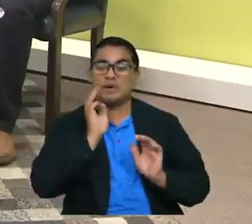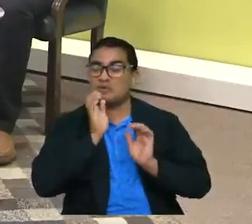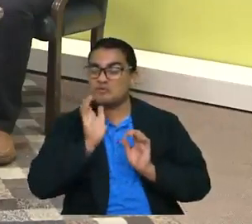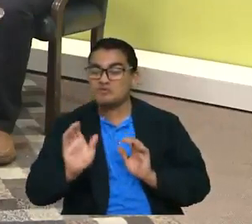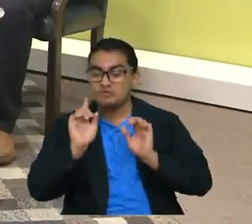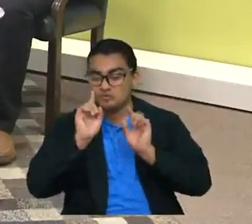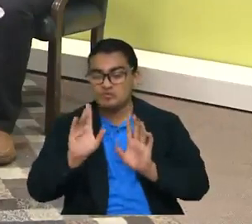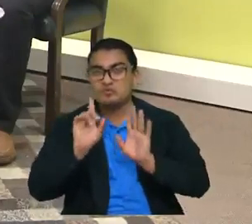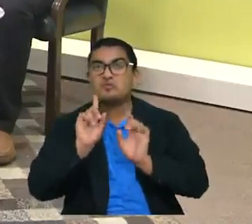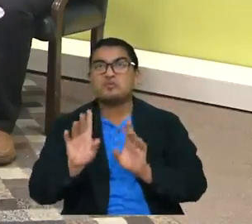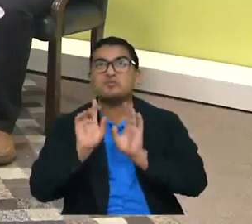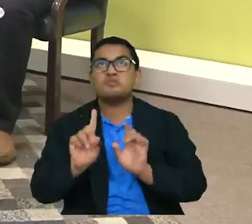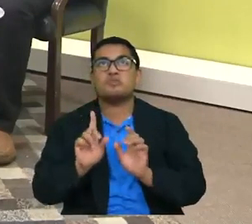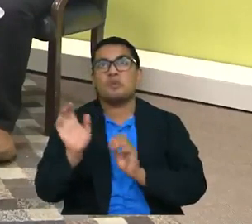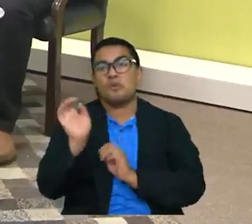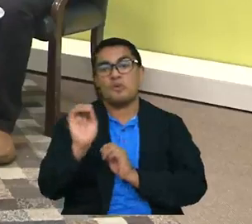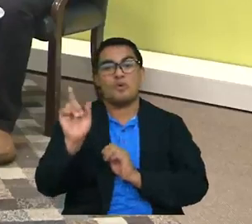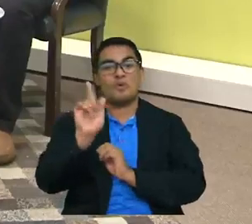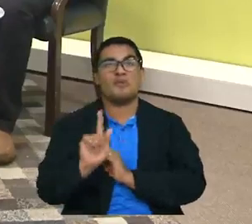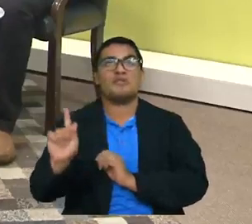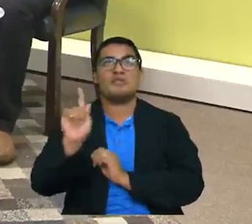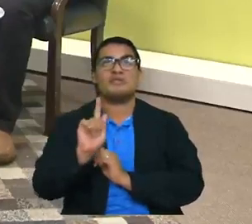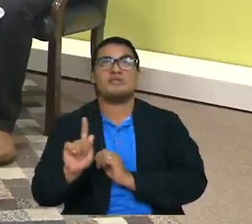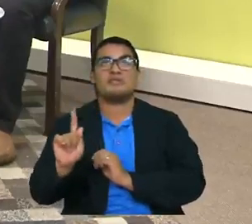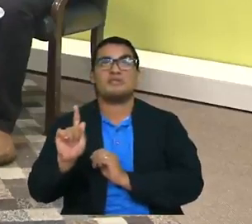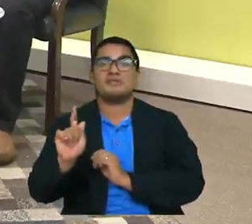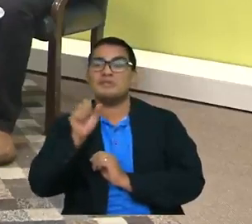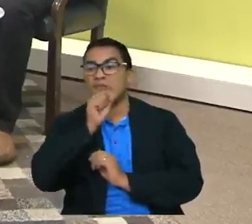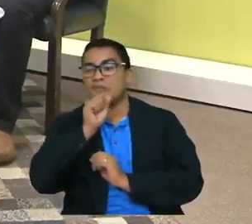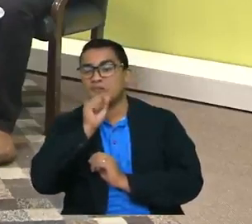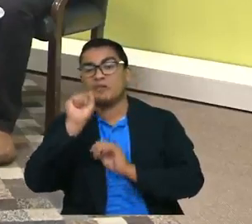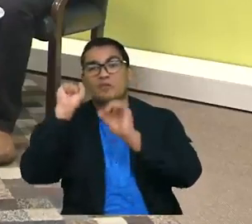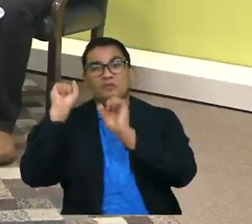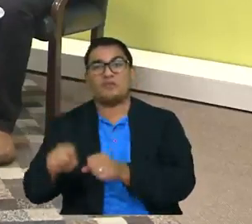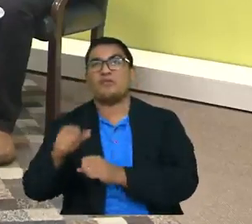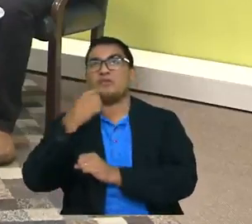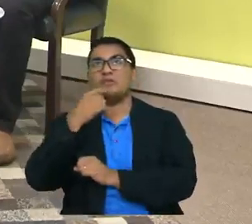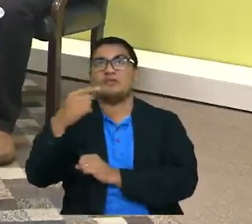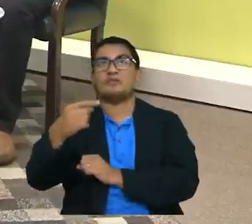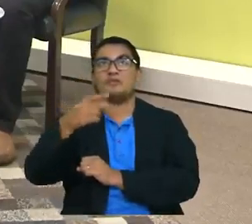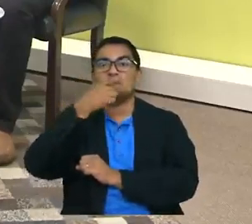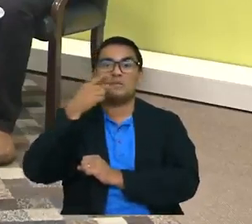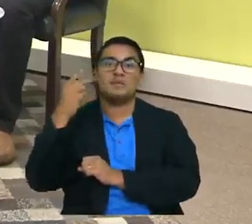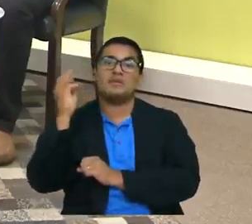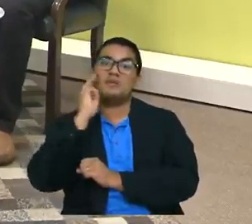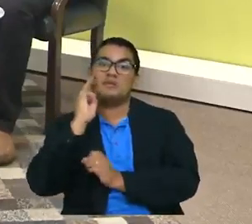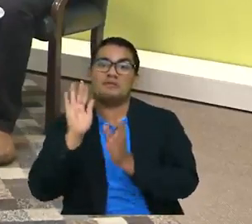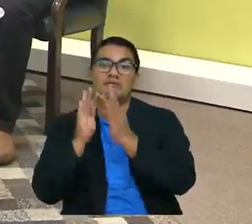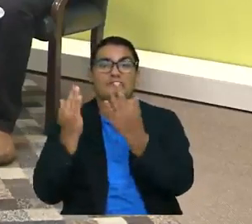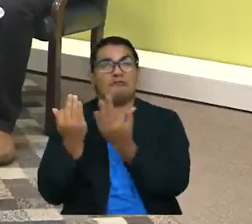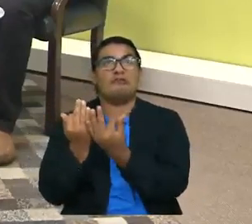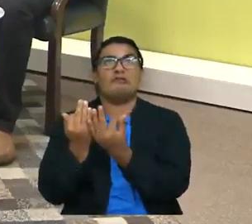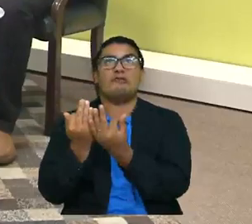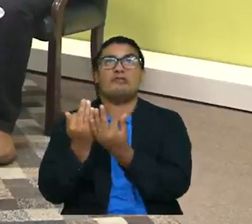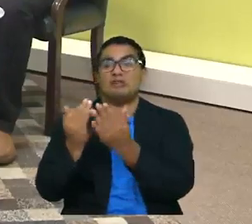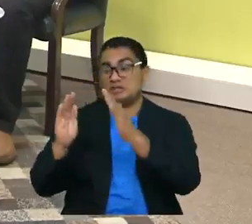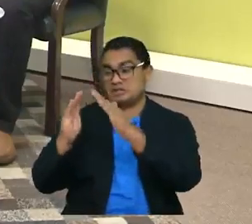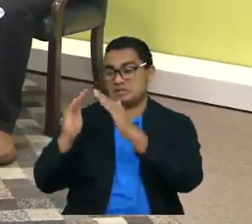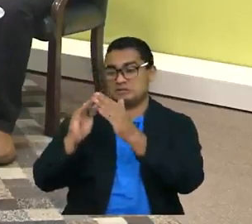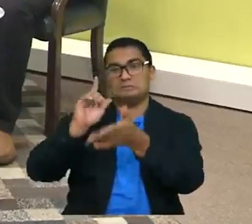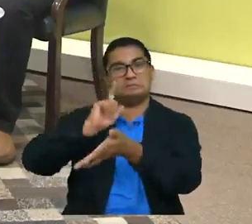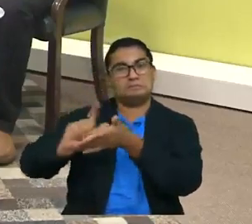casa, o alguna tía, la abuela, pueden decir los padres de familia, es que yo mantengo la casa